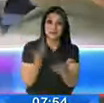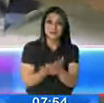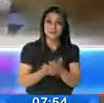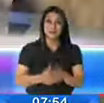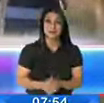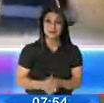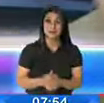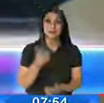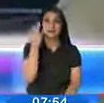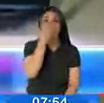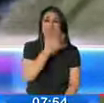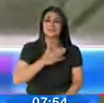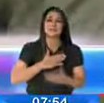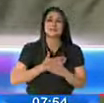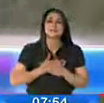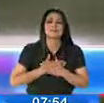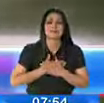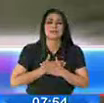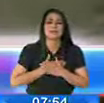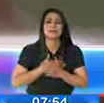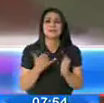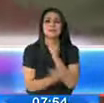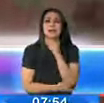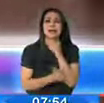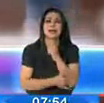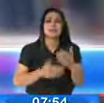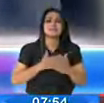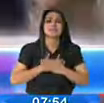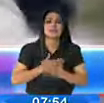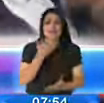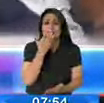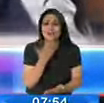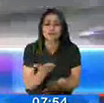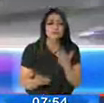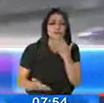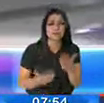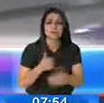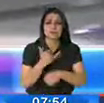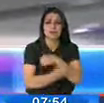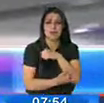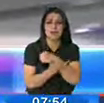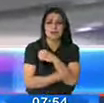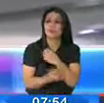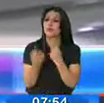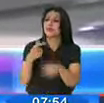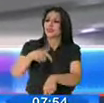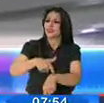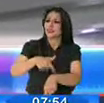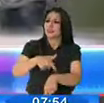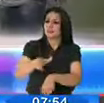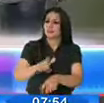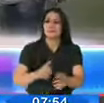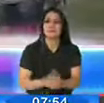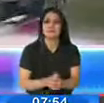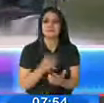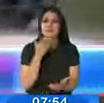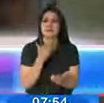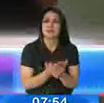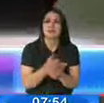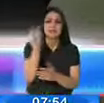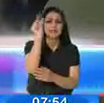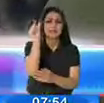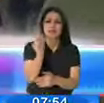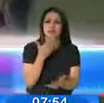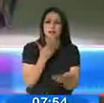lo más lindo, esa es mi tierra, esa. ¿Cuánto tiempo? Mi país. Pero igual le agradezco mucho a Italia